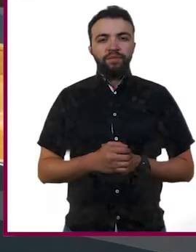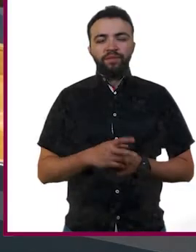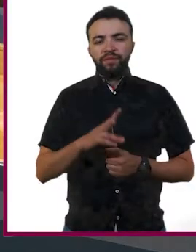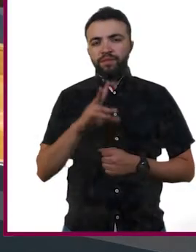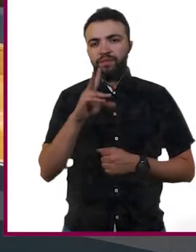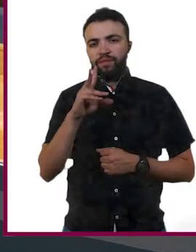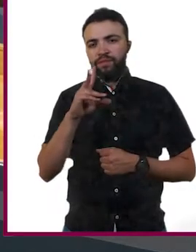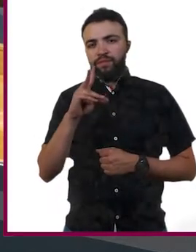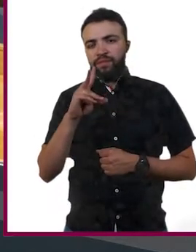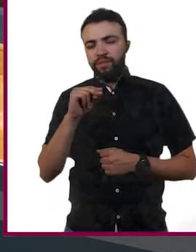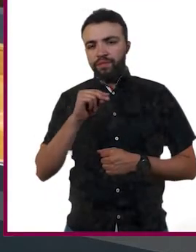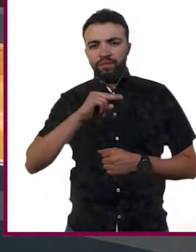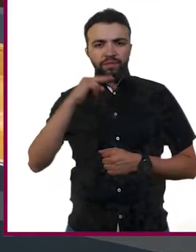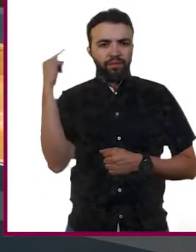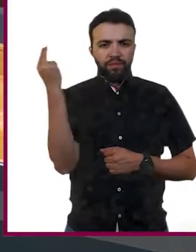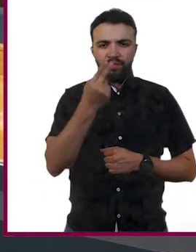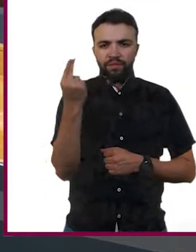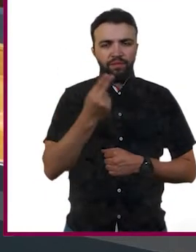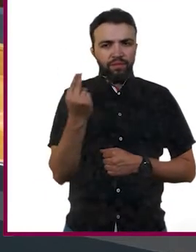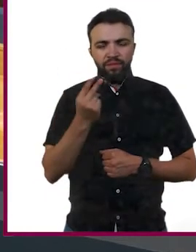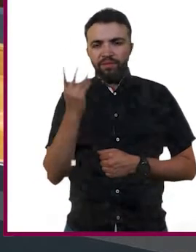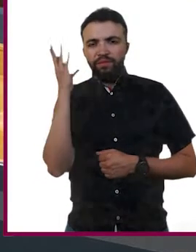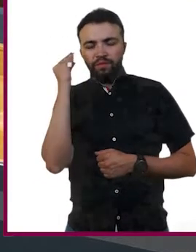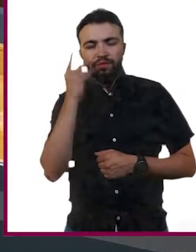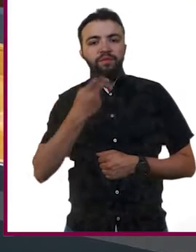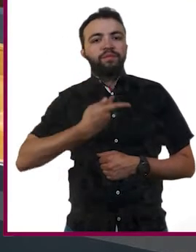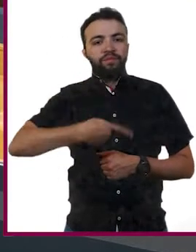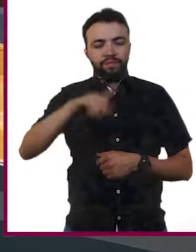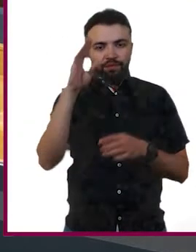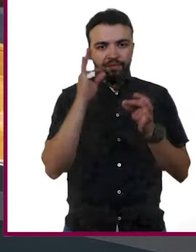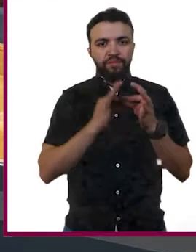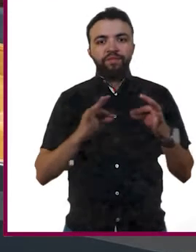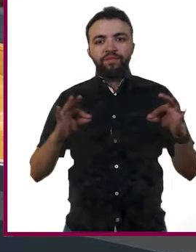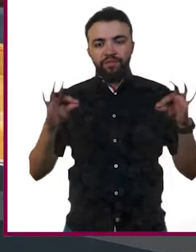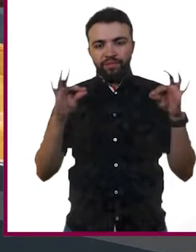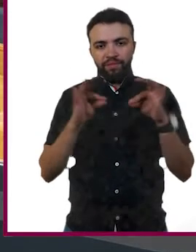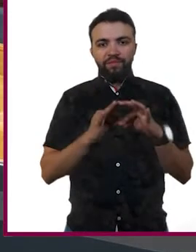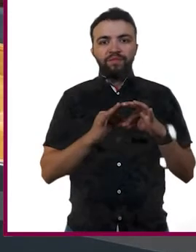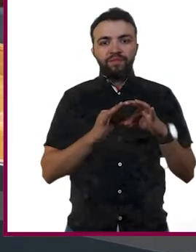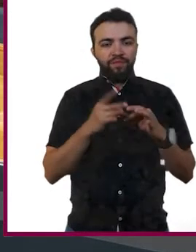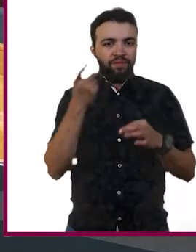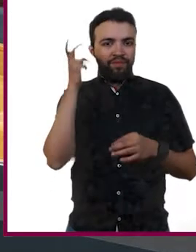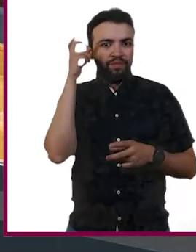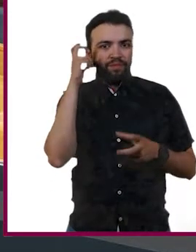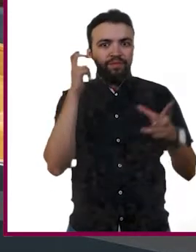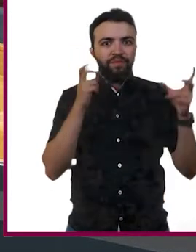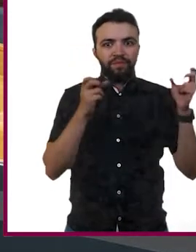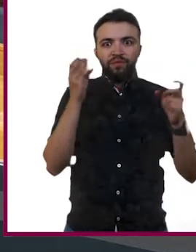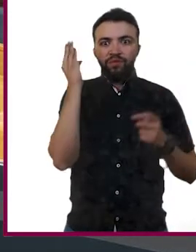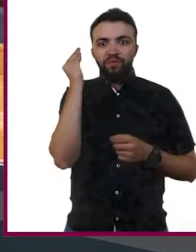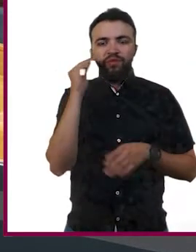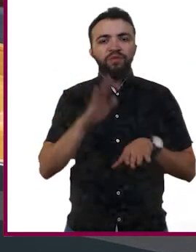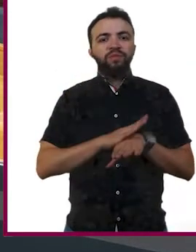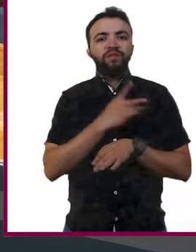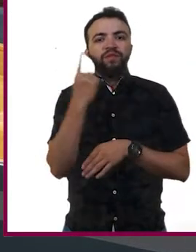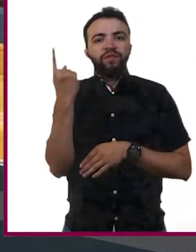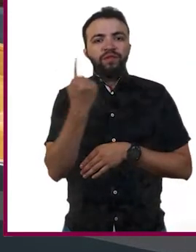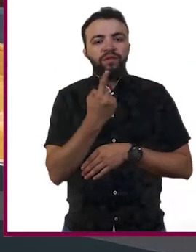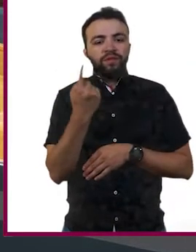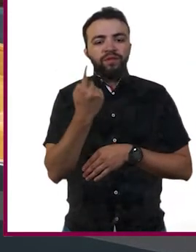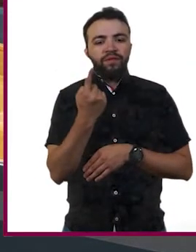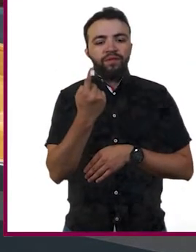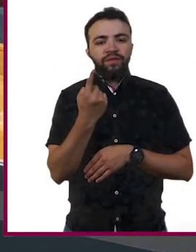No necesariamente hay que ser músico, pero sí es importante ser músico y saber algo de música para